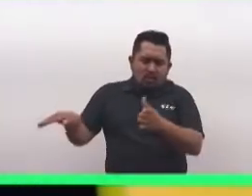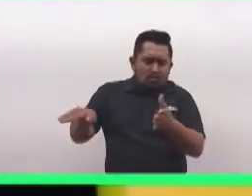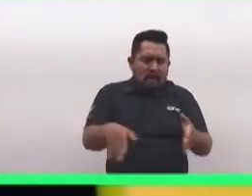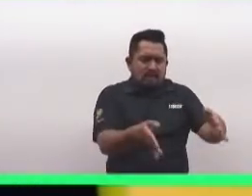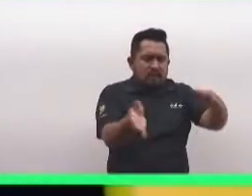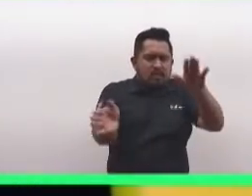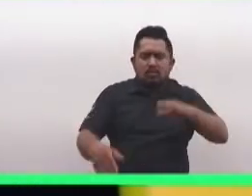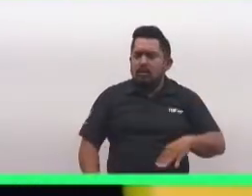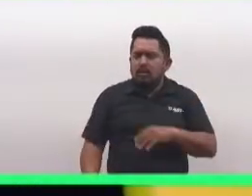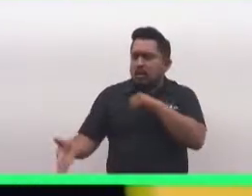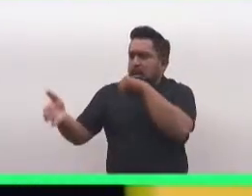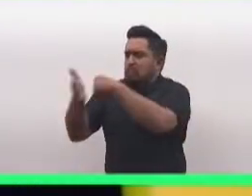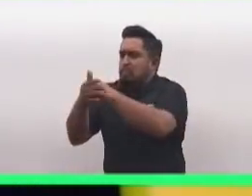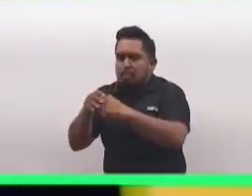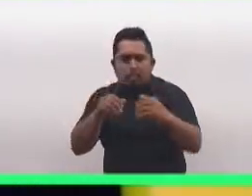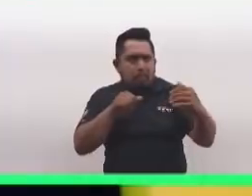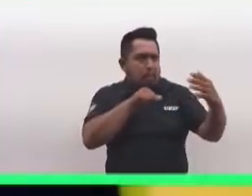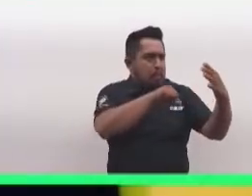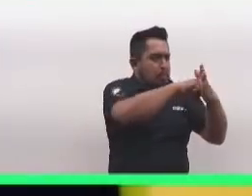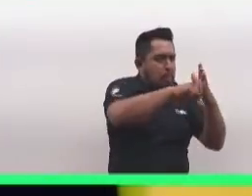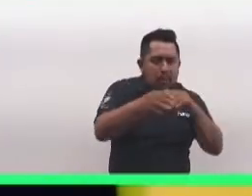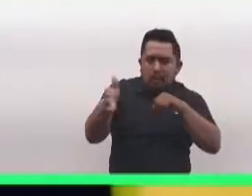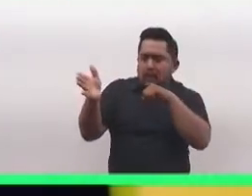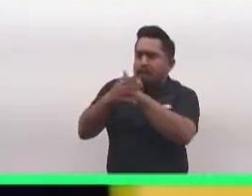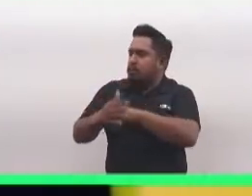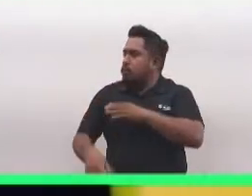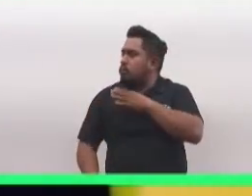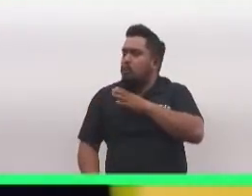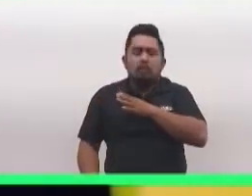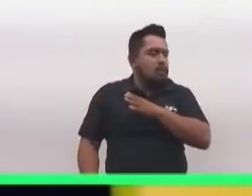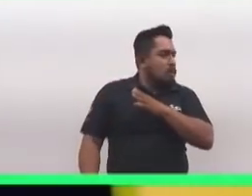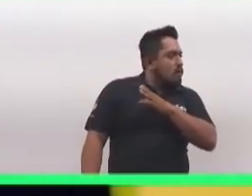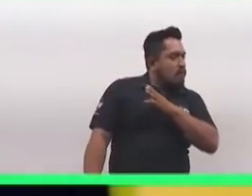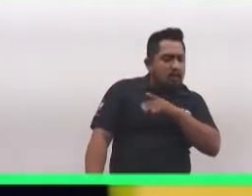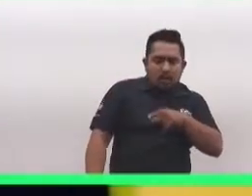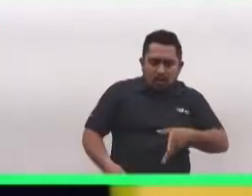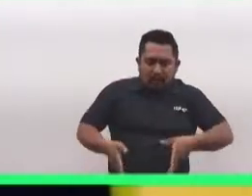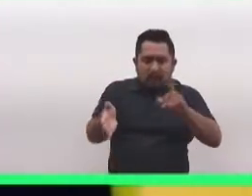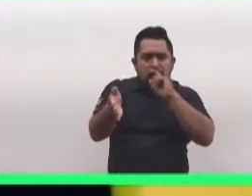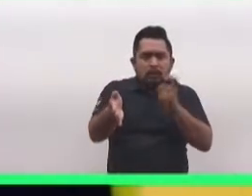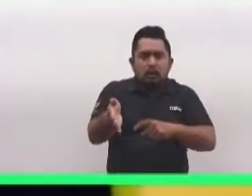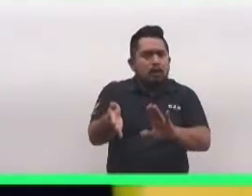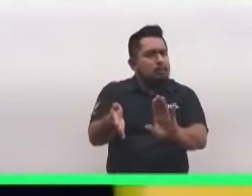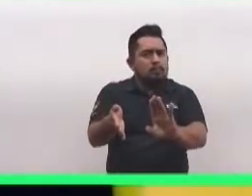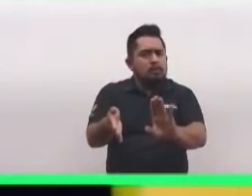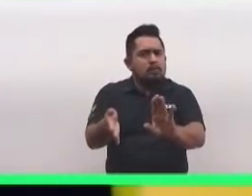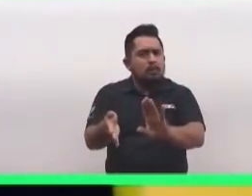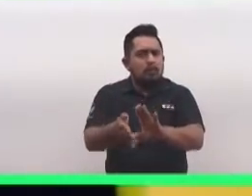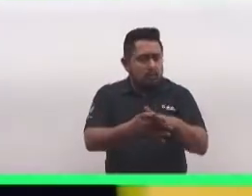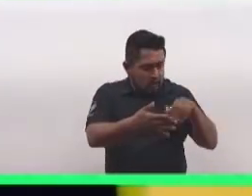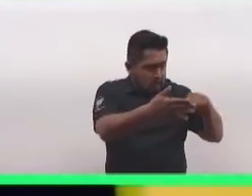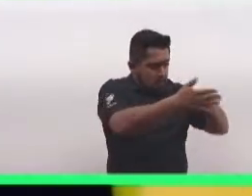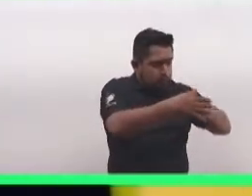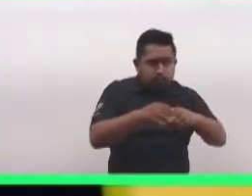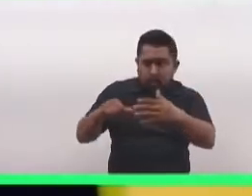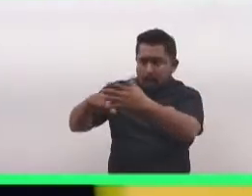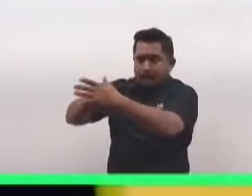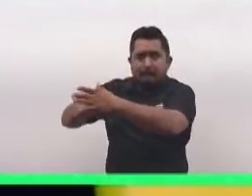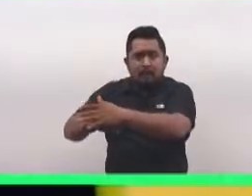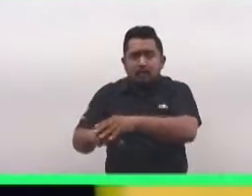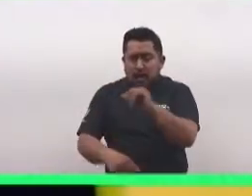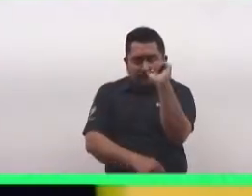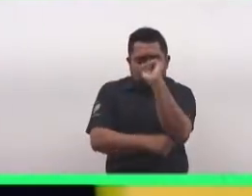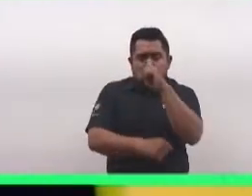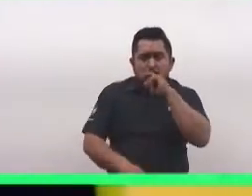accidentes y los accidentes no suceden porque las carreteras no sirvan los accidentes no suceden porque los vehículos